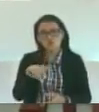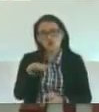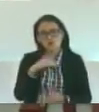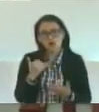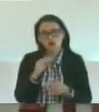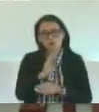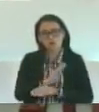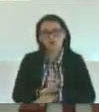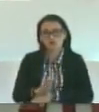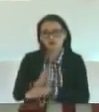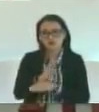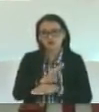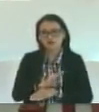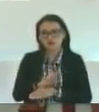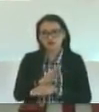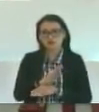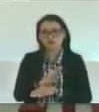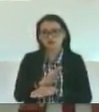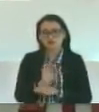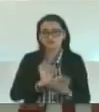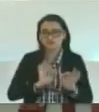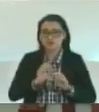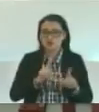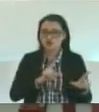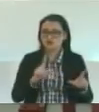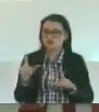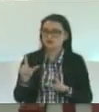protegido y preparado.